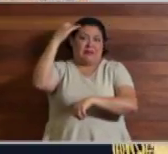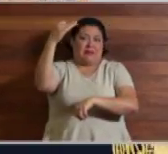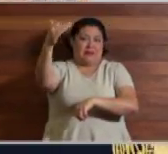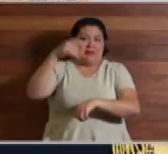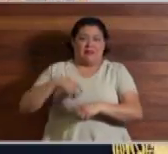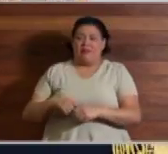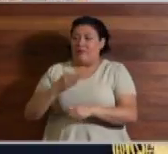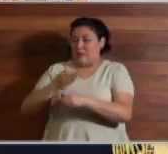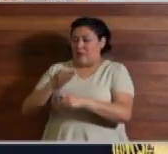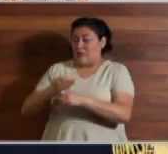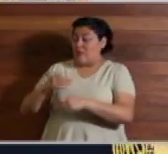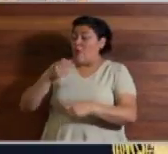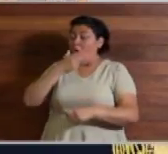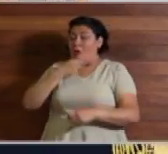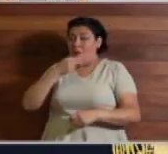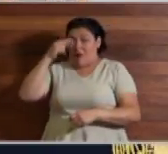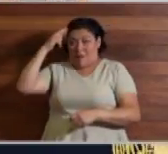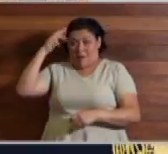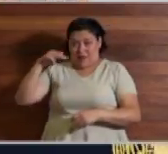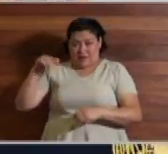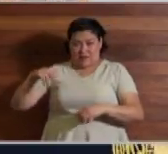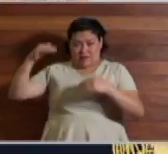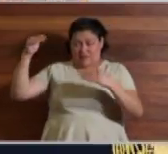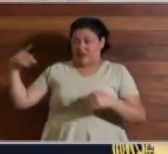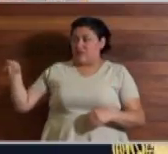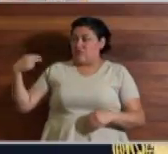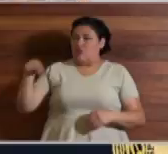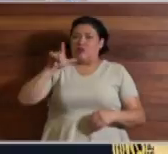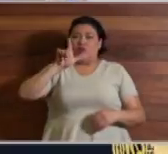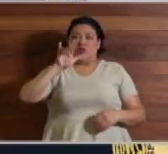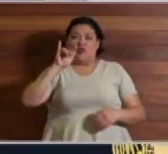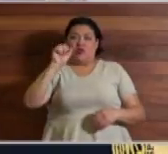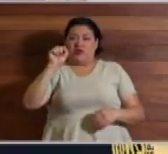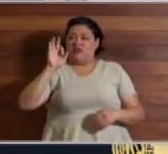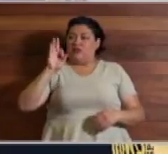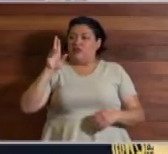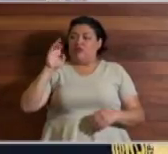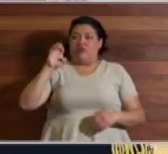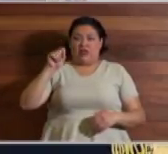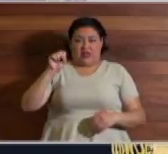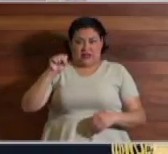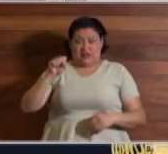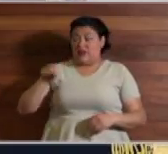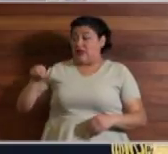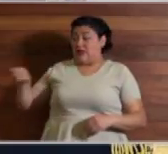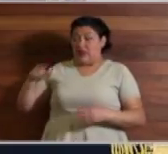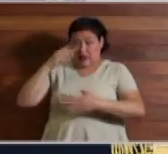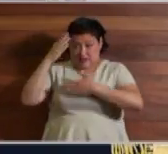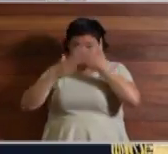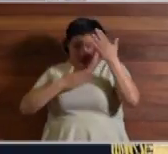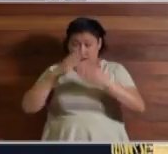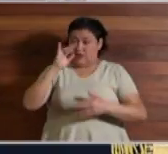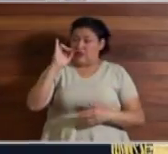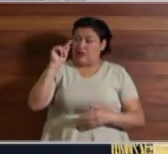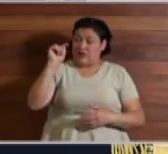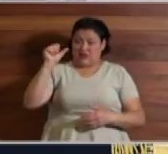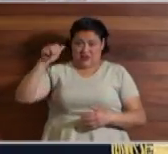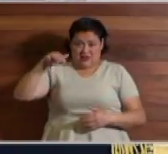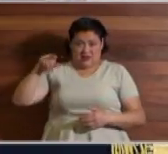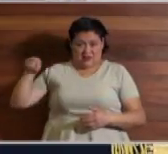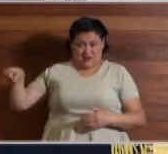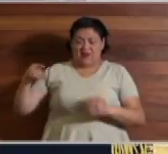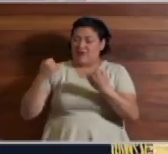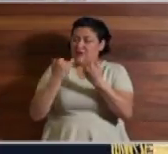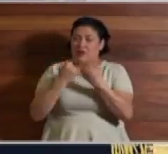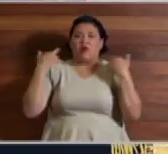al maestro Mario Luis Fuentes. Él es licenciado en Economía por el Instituto Tecnológico Autónomo de México y maestro en